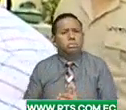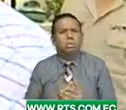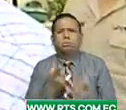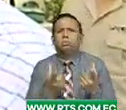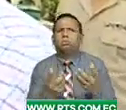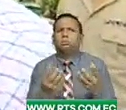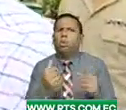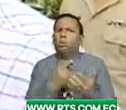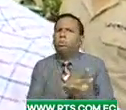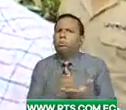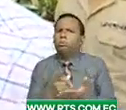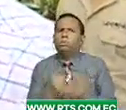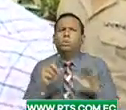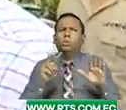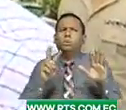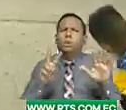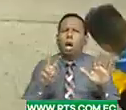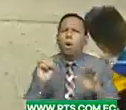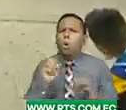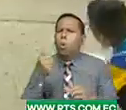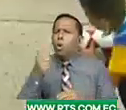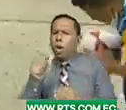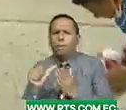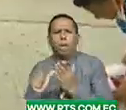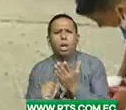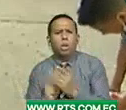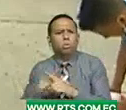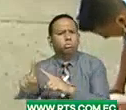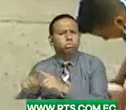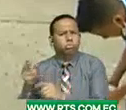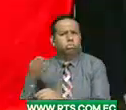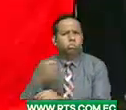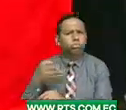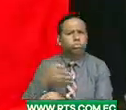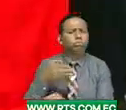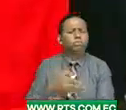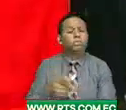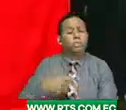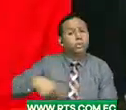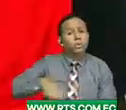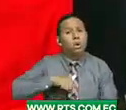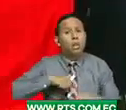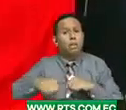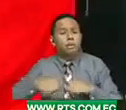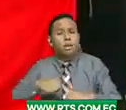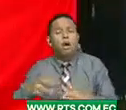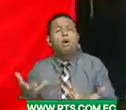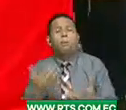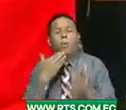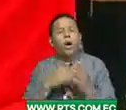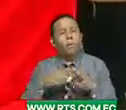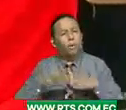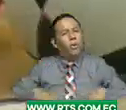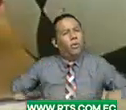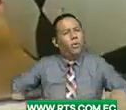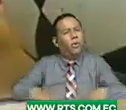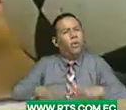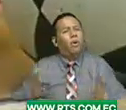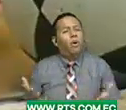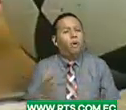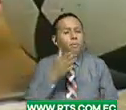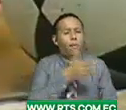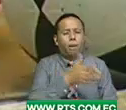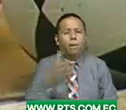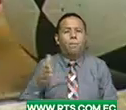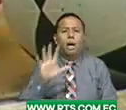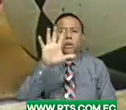de 7 a 10 ministros. Así como siguen sus actividades, como ejemplo, el programa Hincha de mi Barrio, que se ejecuta en 5 provincias del